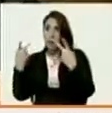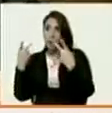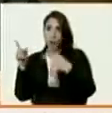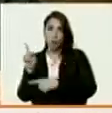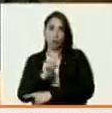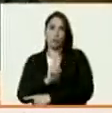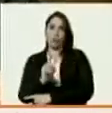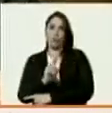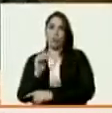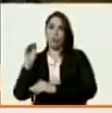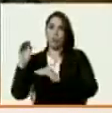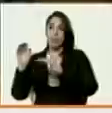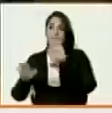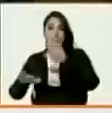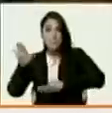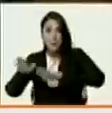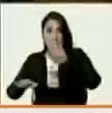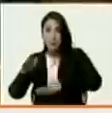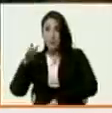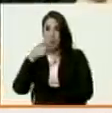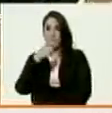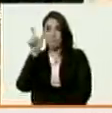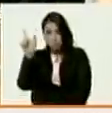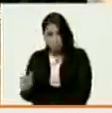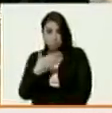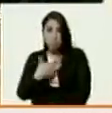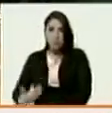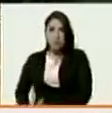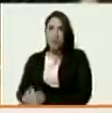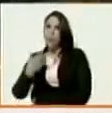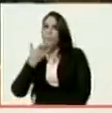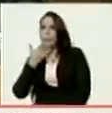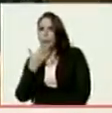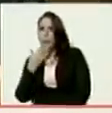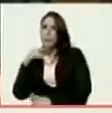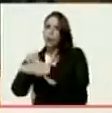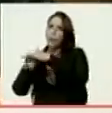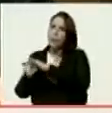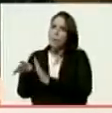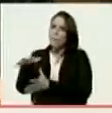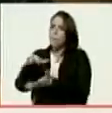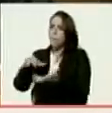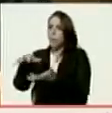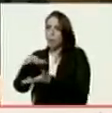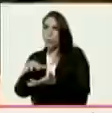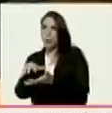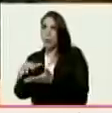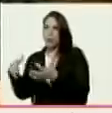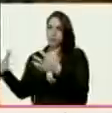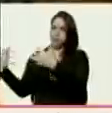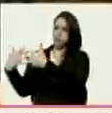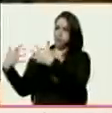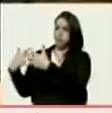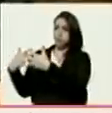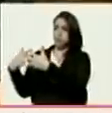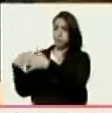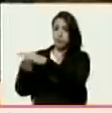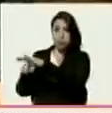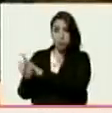Eso depende del señor presidente. ¿En qué sentido? En que la situación interna de peleas entre ellos,